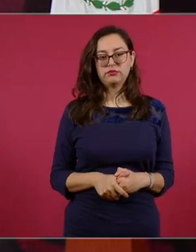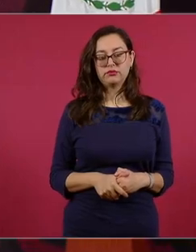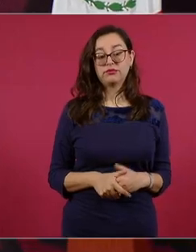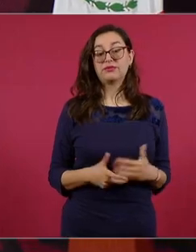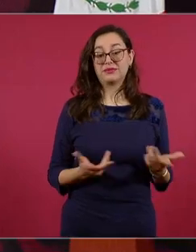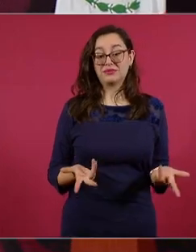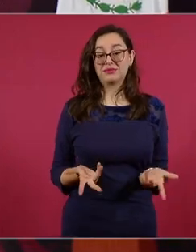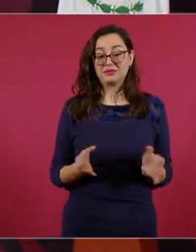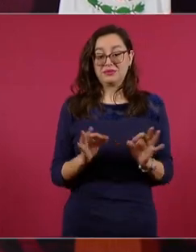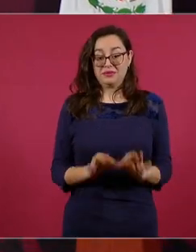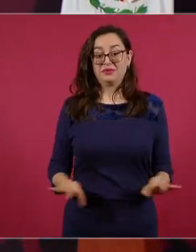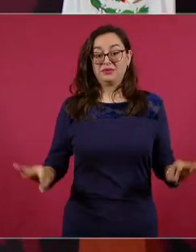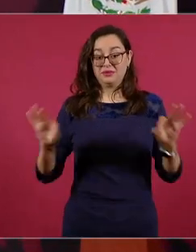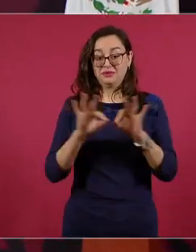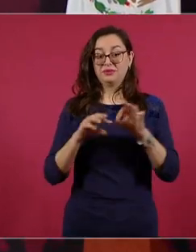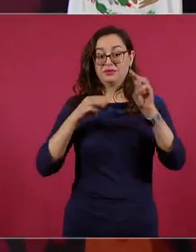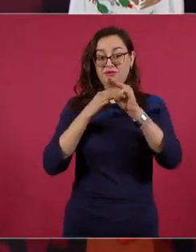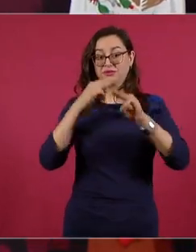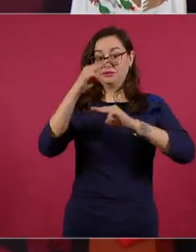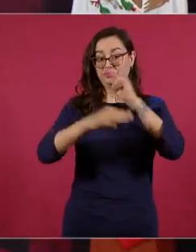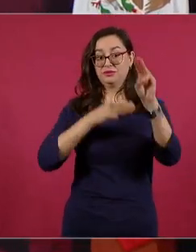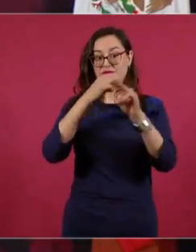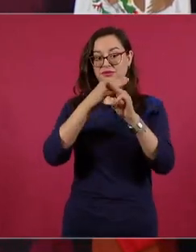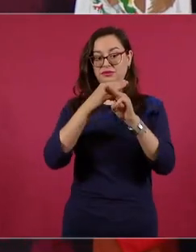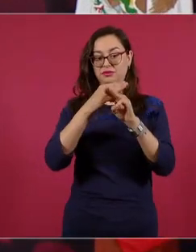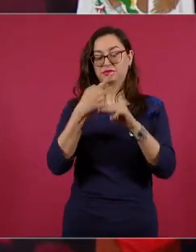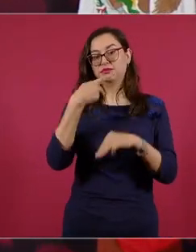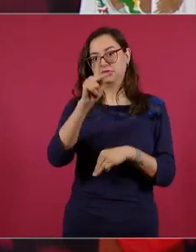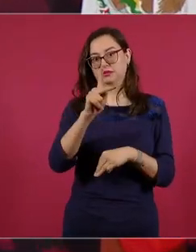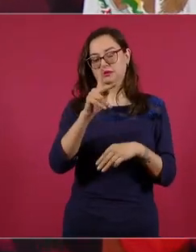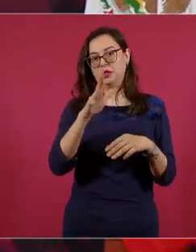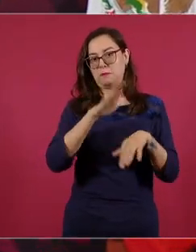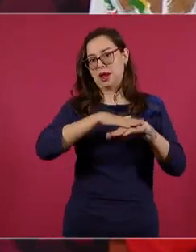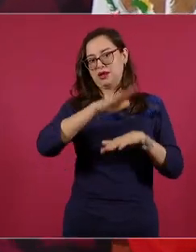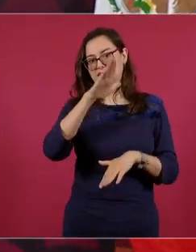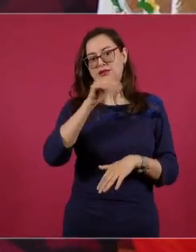es importante mundialmente, pero más para Asia Pacífico.